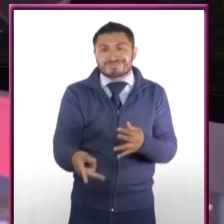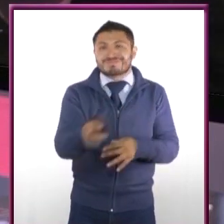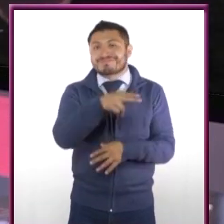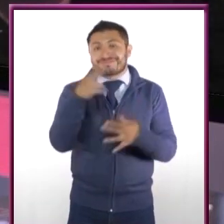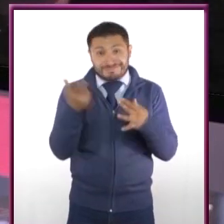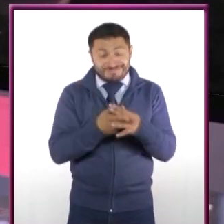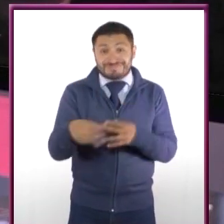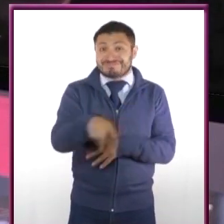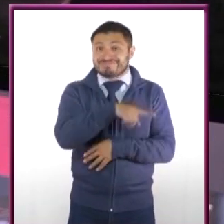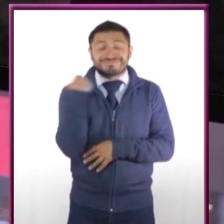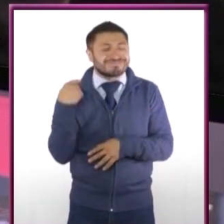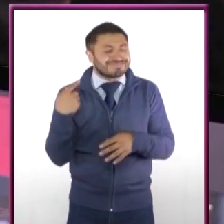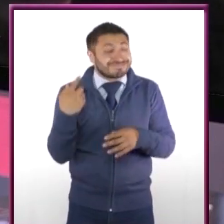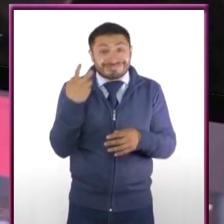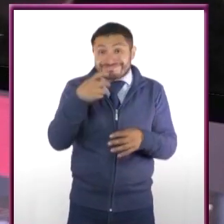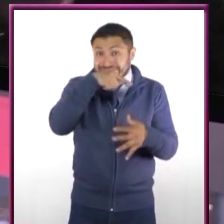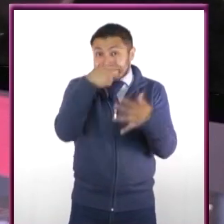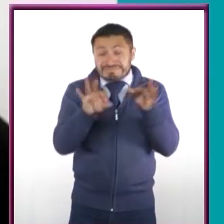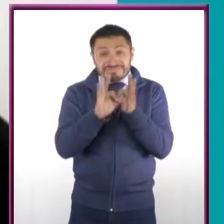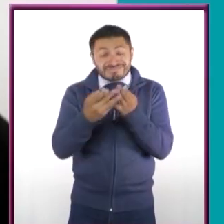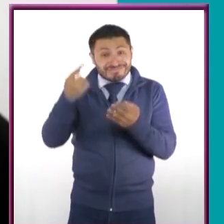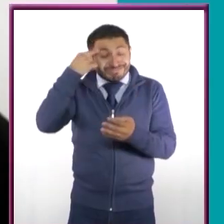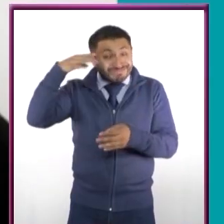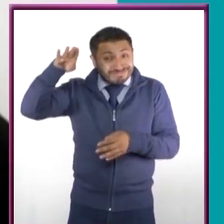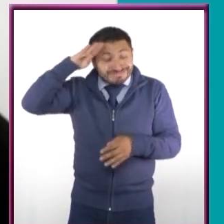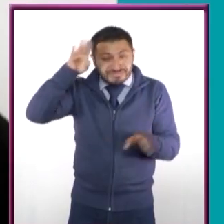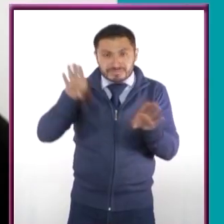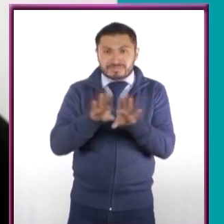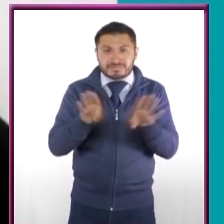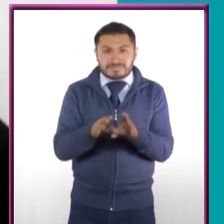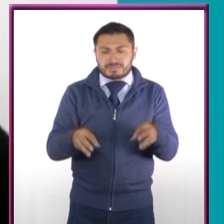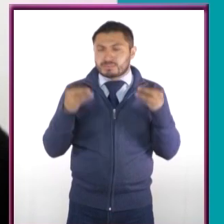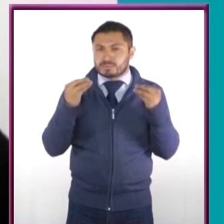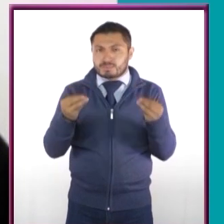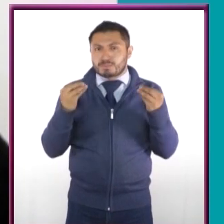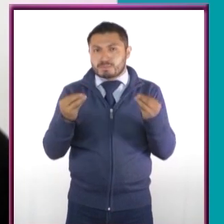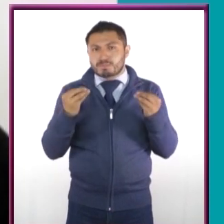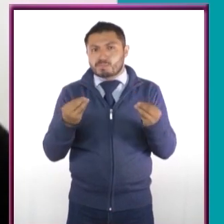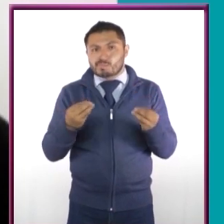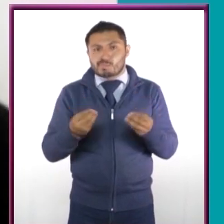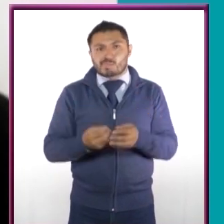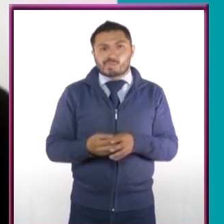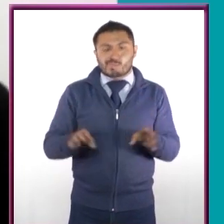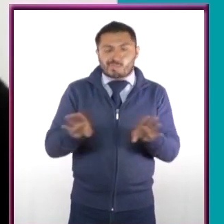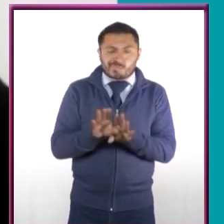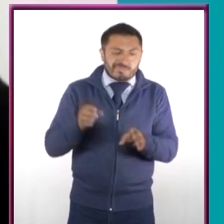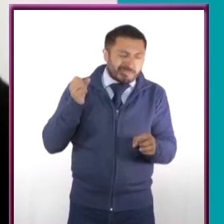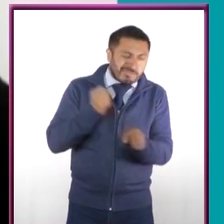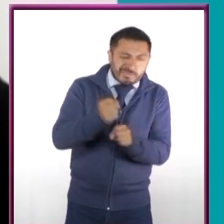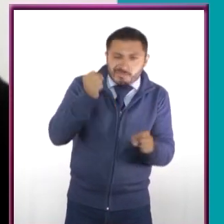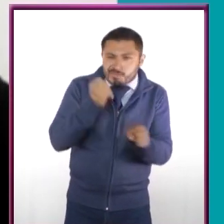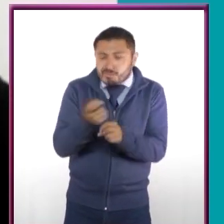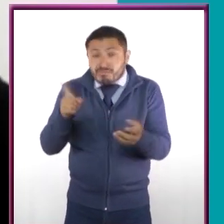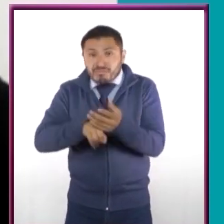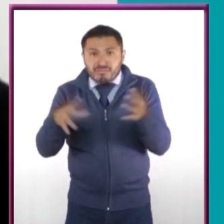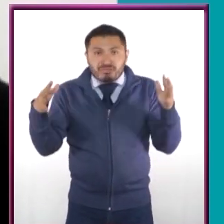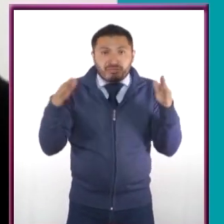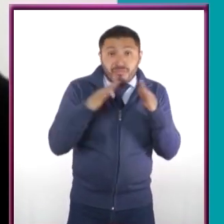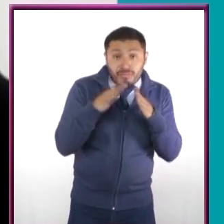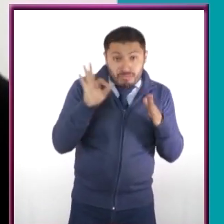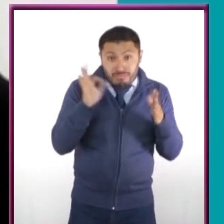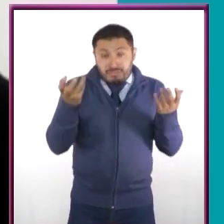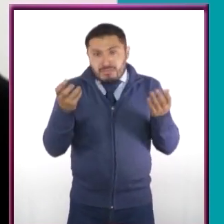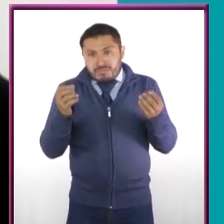vida, estos tipos de pensamientos en los que posiblemente hay mucha agresión, a lo mejor en